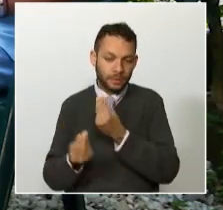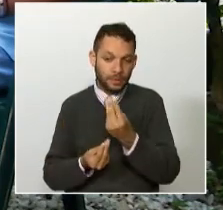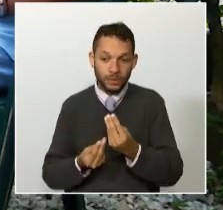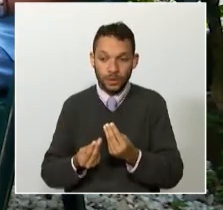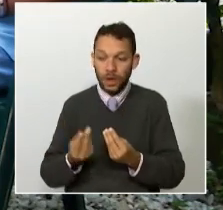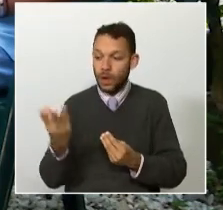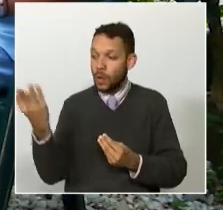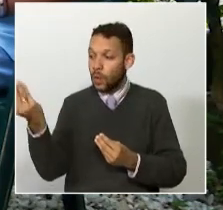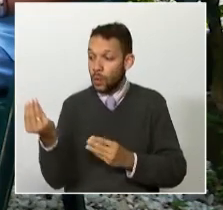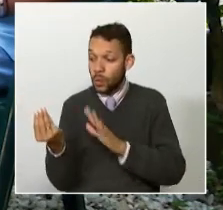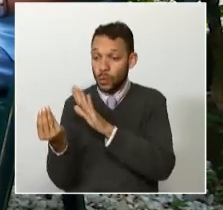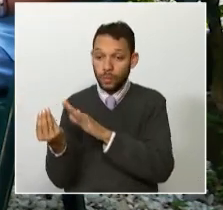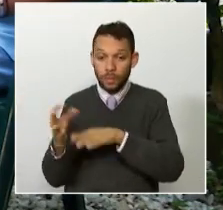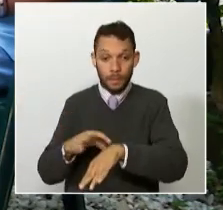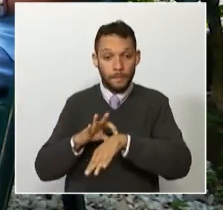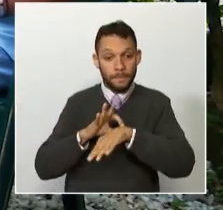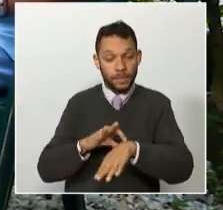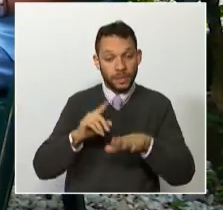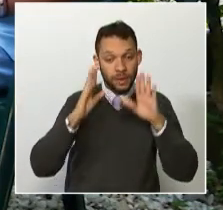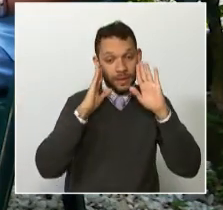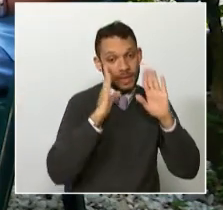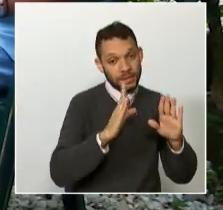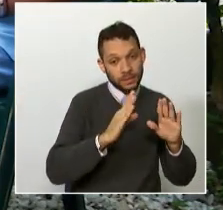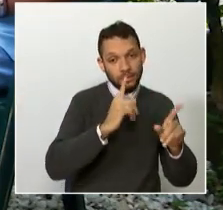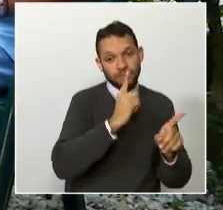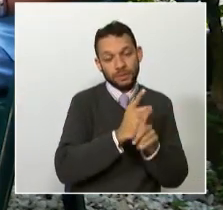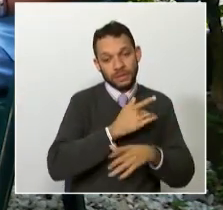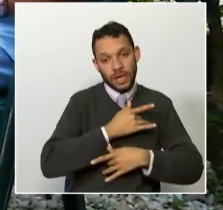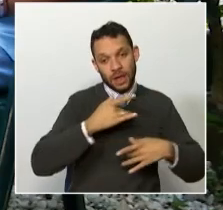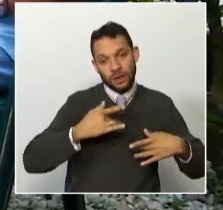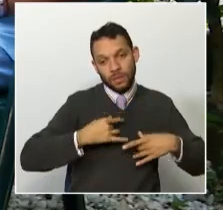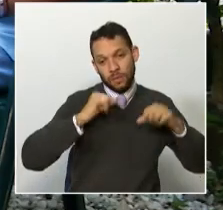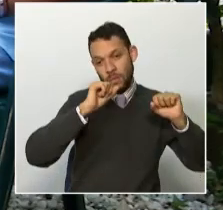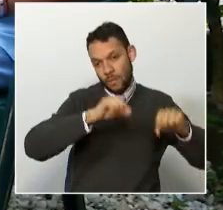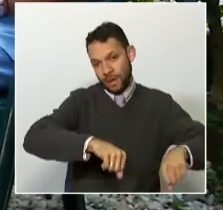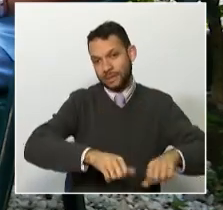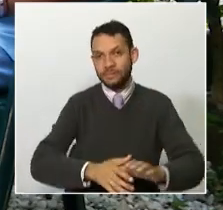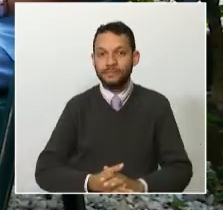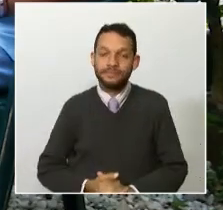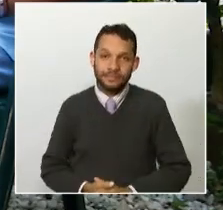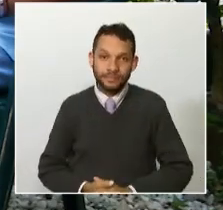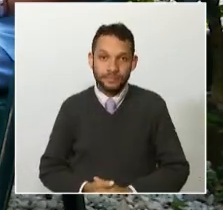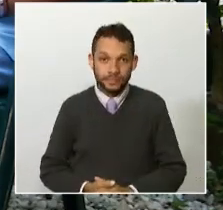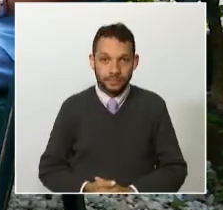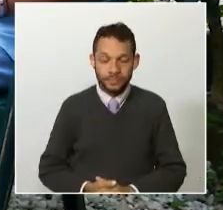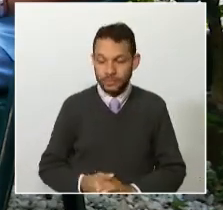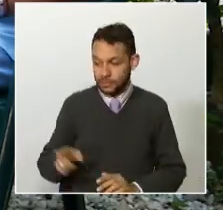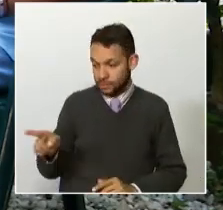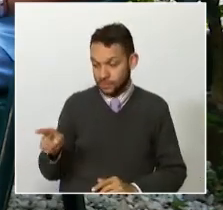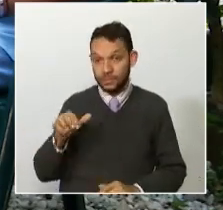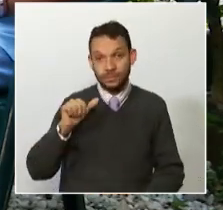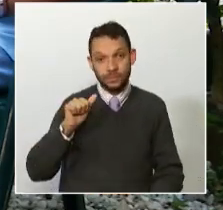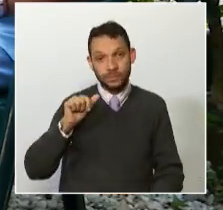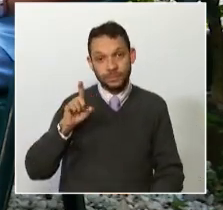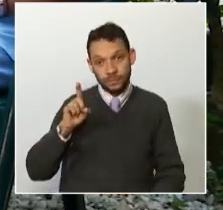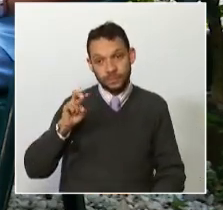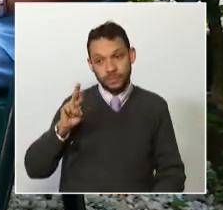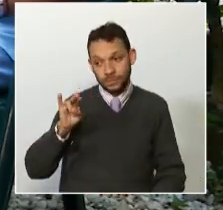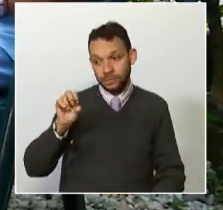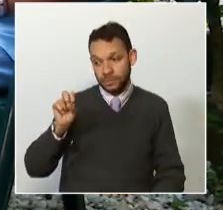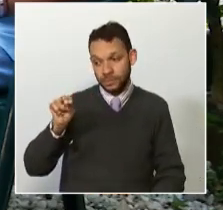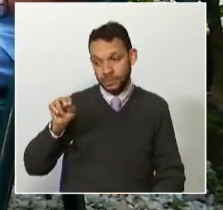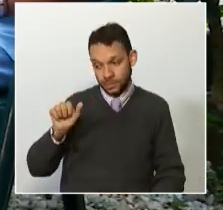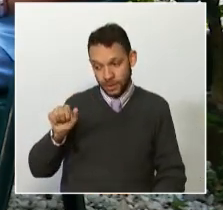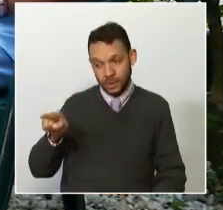tu colaboración que nos va a funcionar lo que te vamos a proponer. Y la doctora Adriana acaba de mencionar algo muy